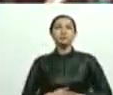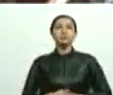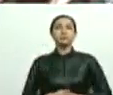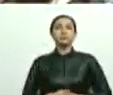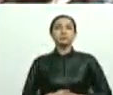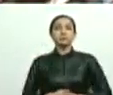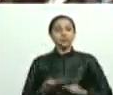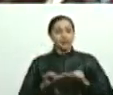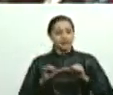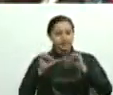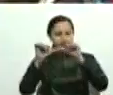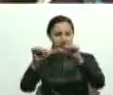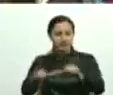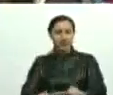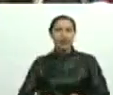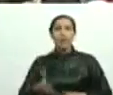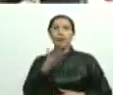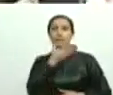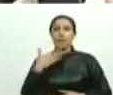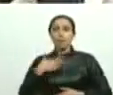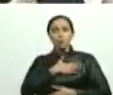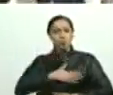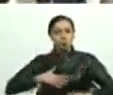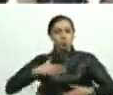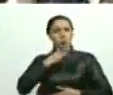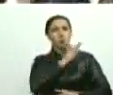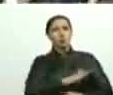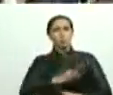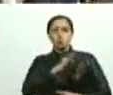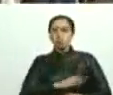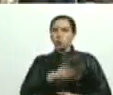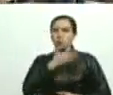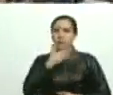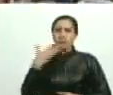y la recuperación del estado de bienestar perdido,